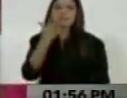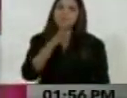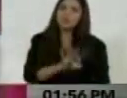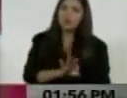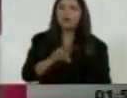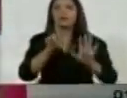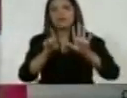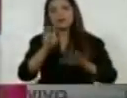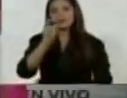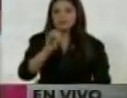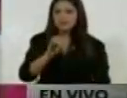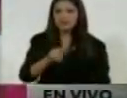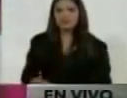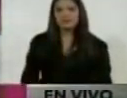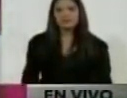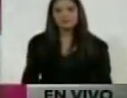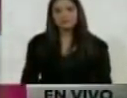60,